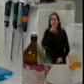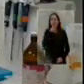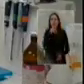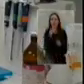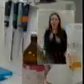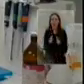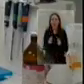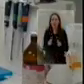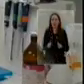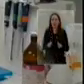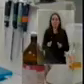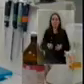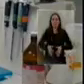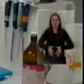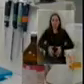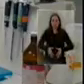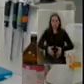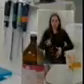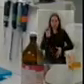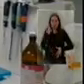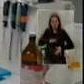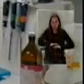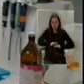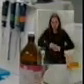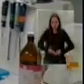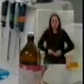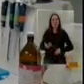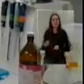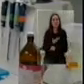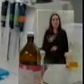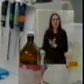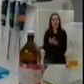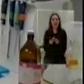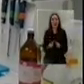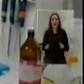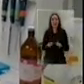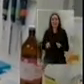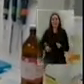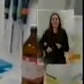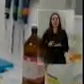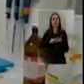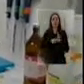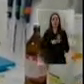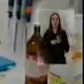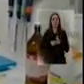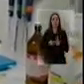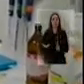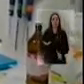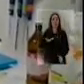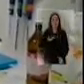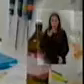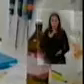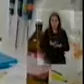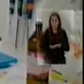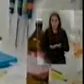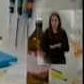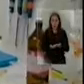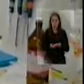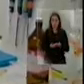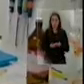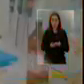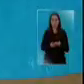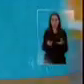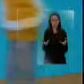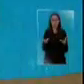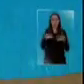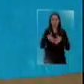de la grasa en el equino, más en el abdomen. Esa es la grasa mala, la que eventualmente genera problemas. Y cuando uno pone todos estos